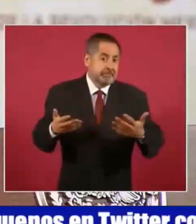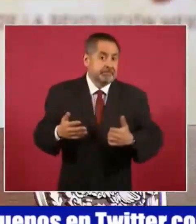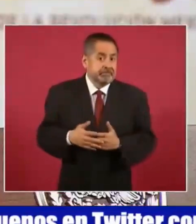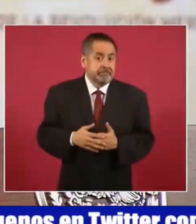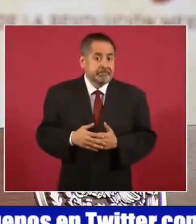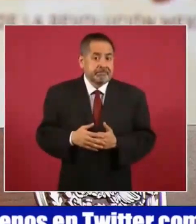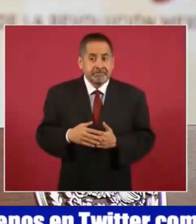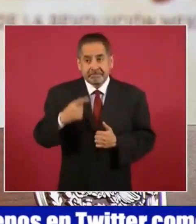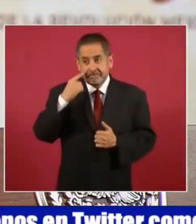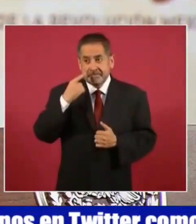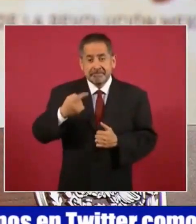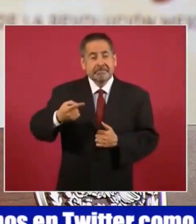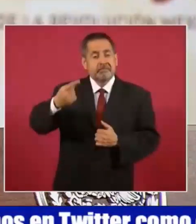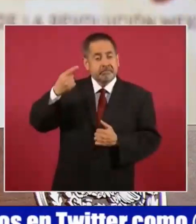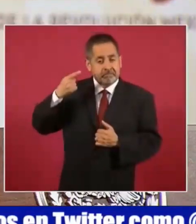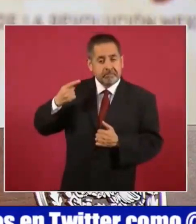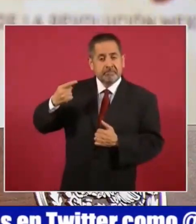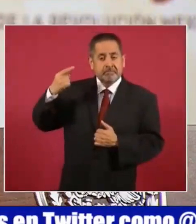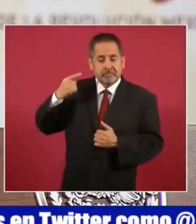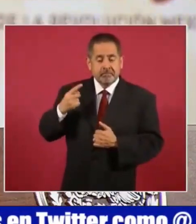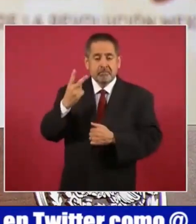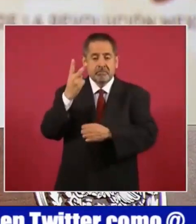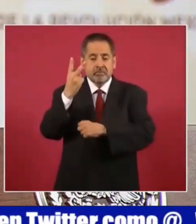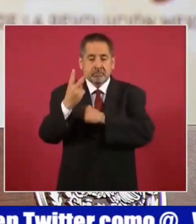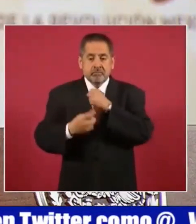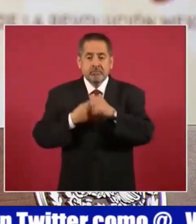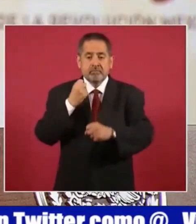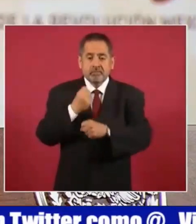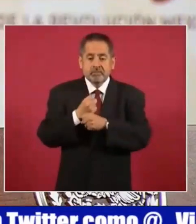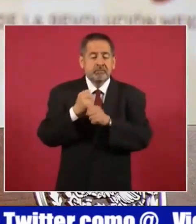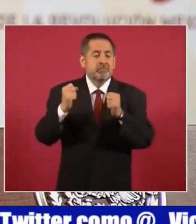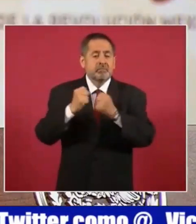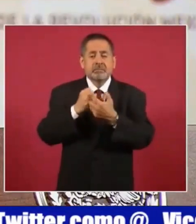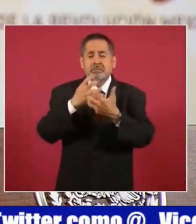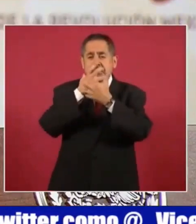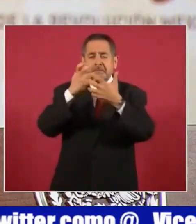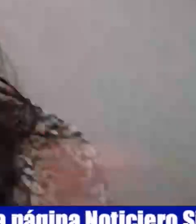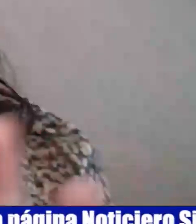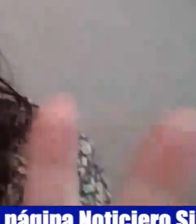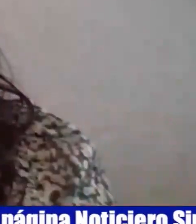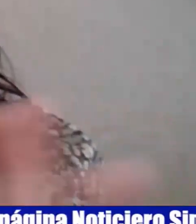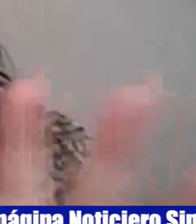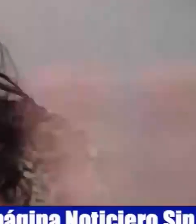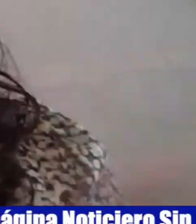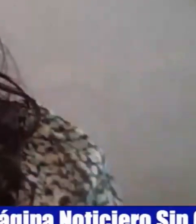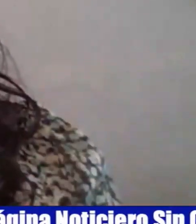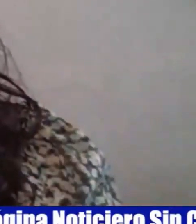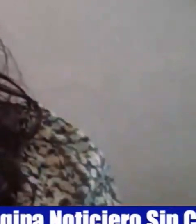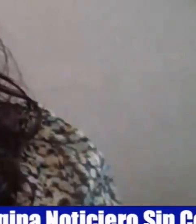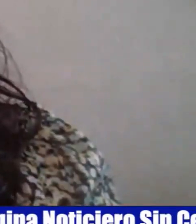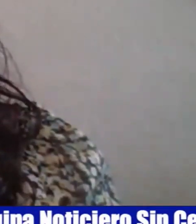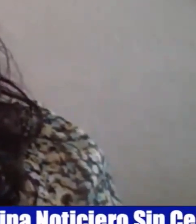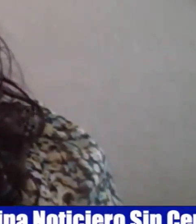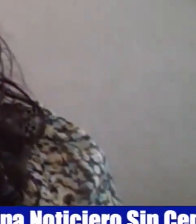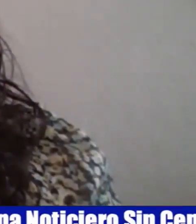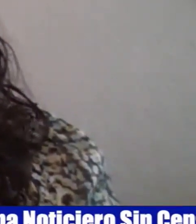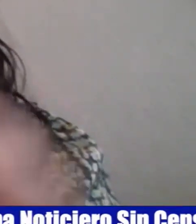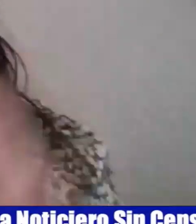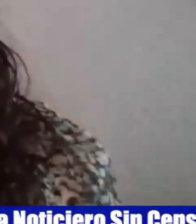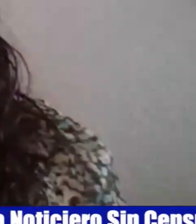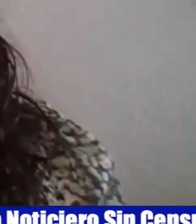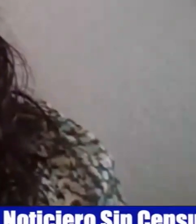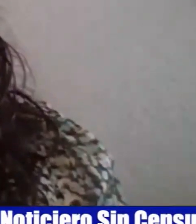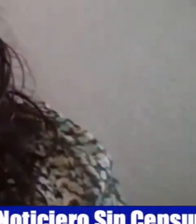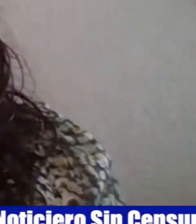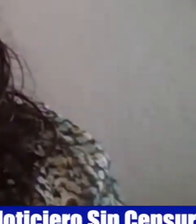y que está dándole por fin un marco legal a este grupo que se llama Guardia Nacional. Y con